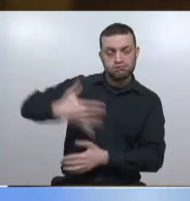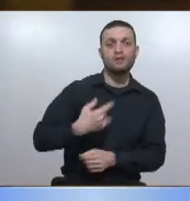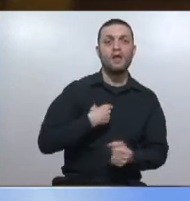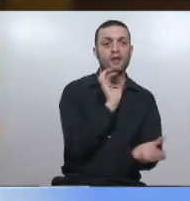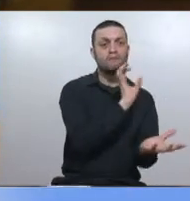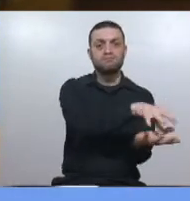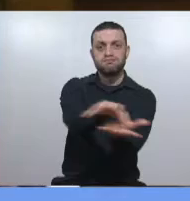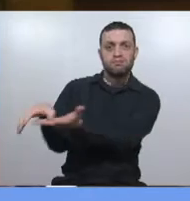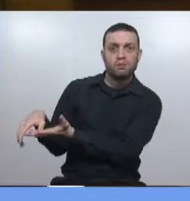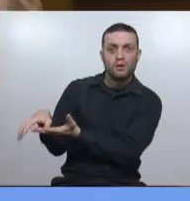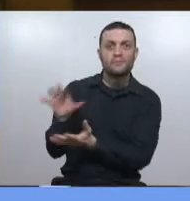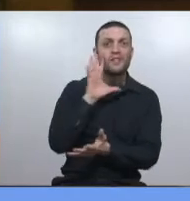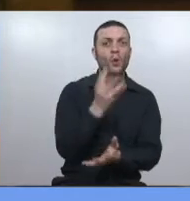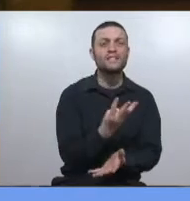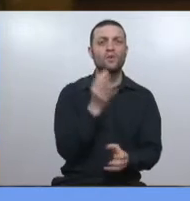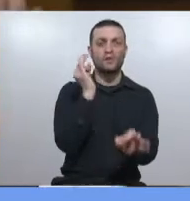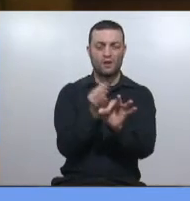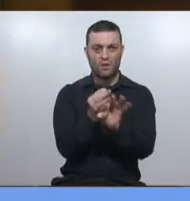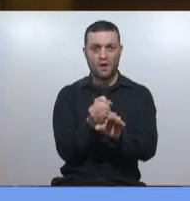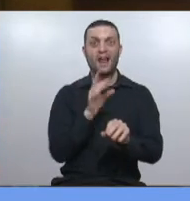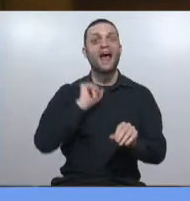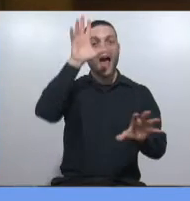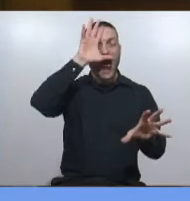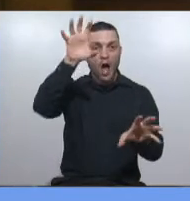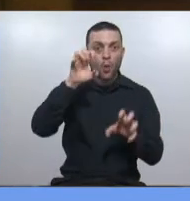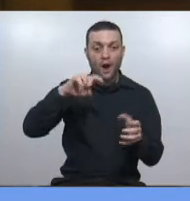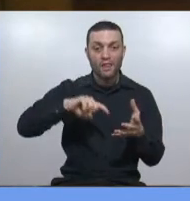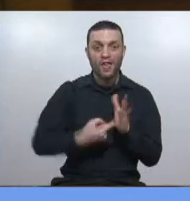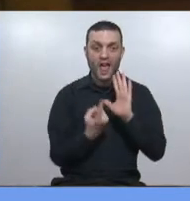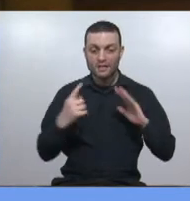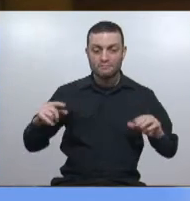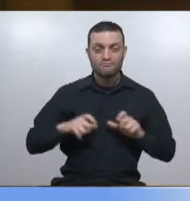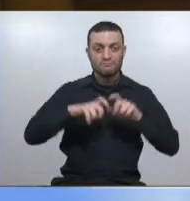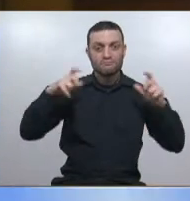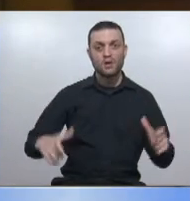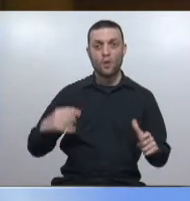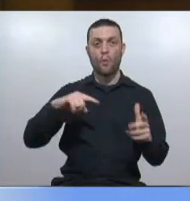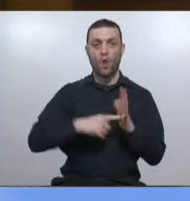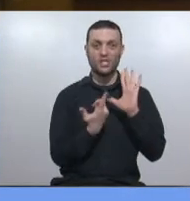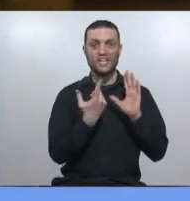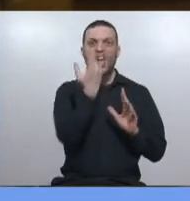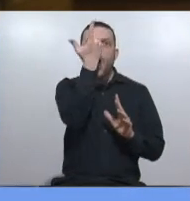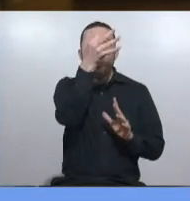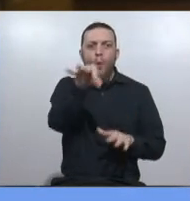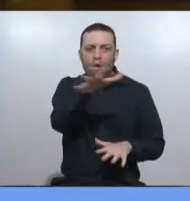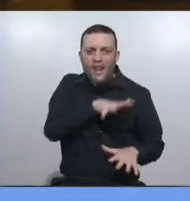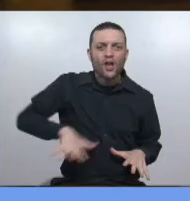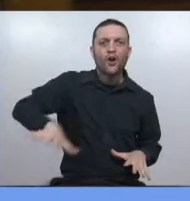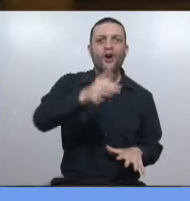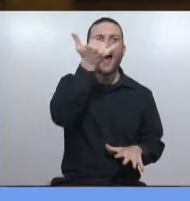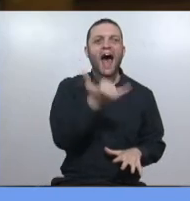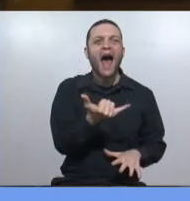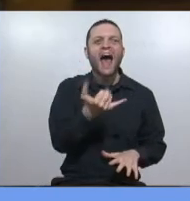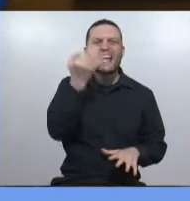ciudad buenos aires y recordarles que la siedo no sabes es la única jurisdicción del país que tiene garantizada escolaridad segura en sala de